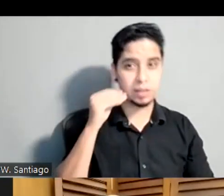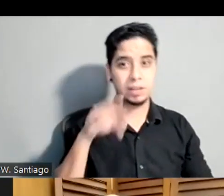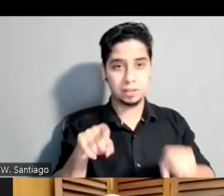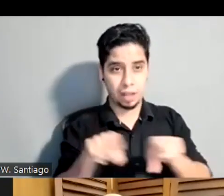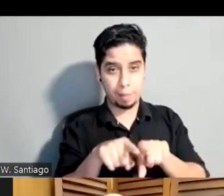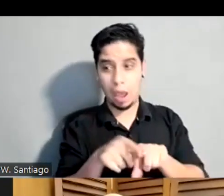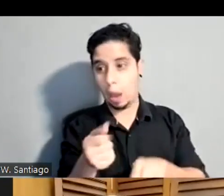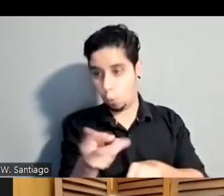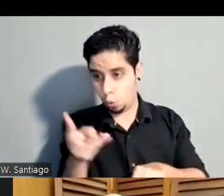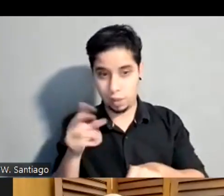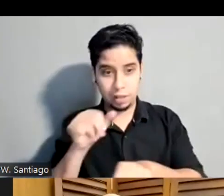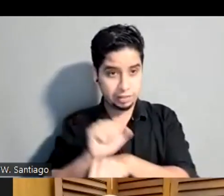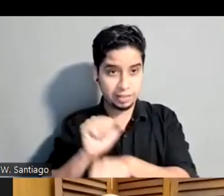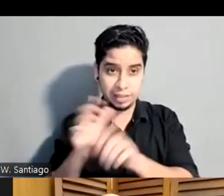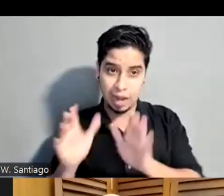en los trabajos.